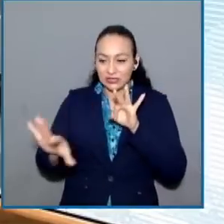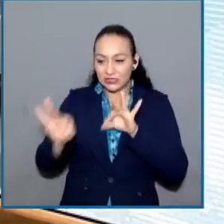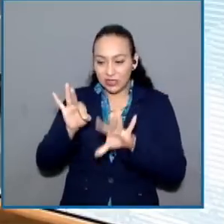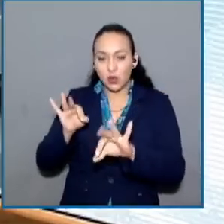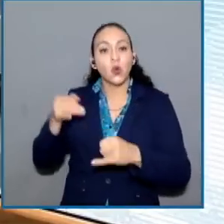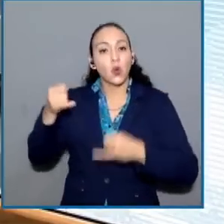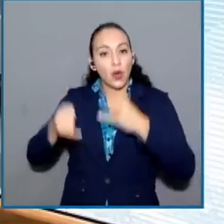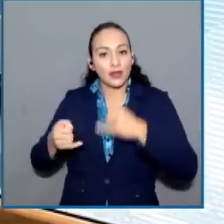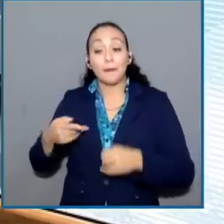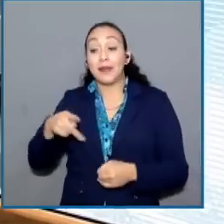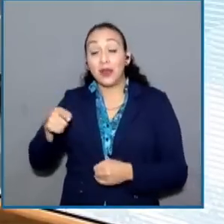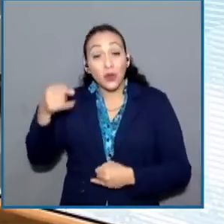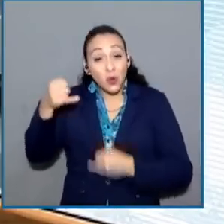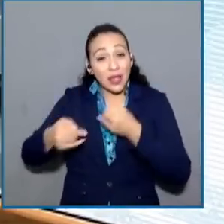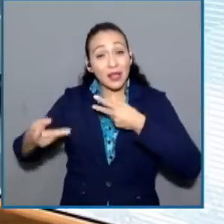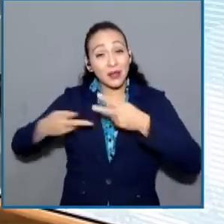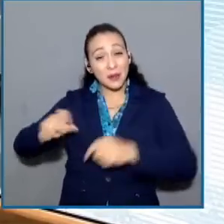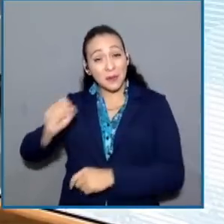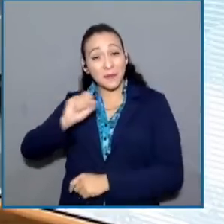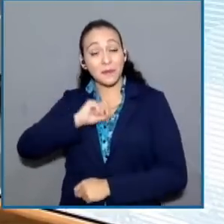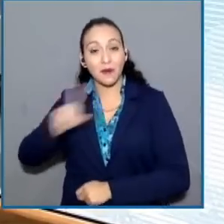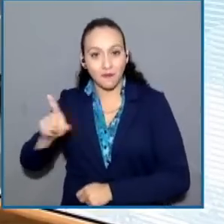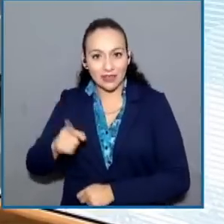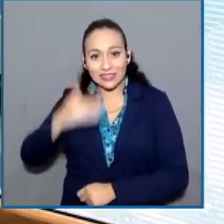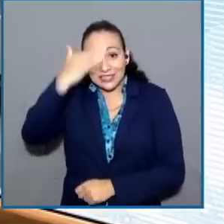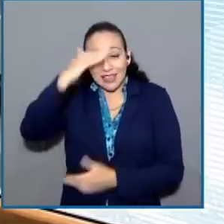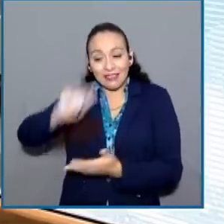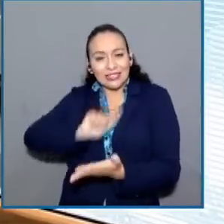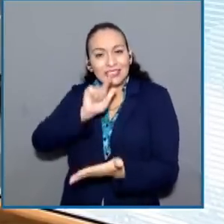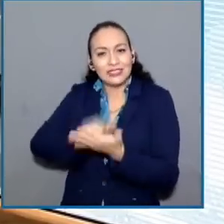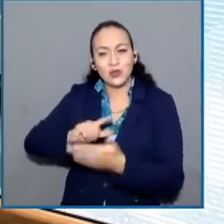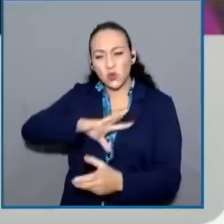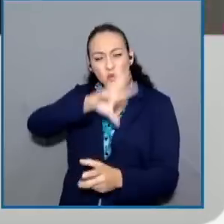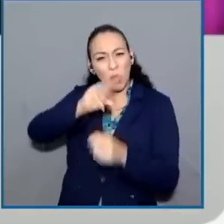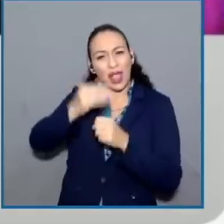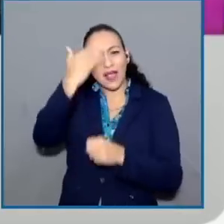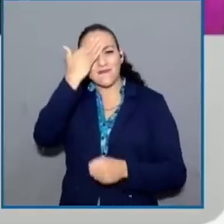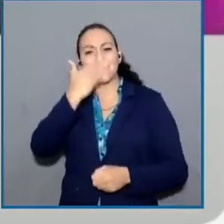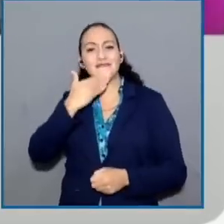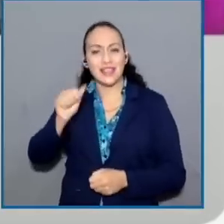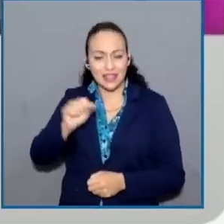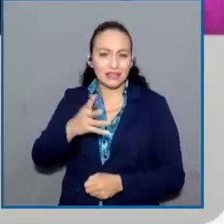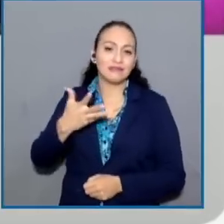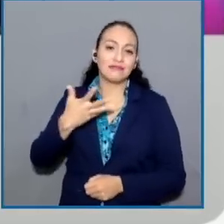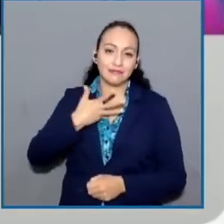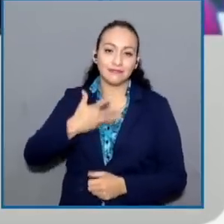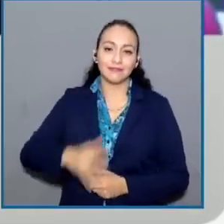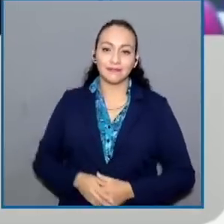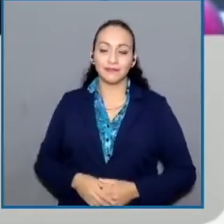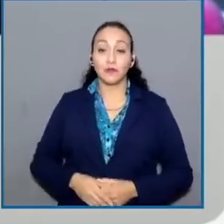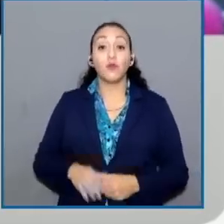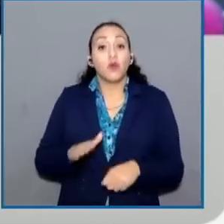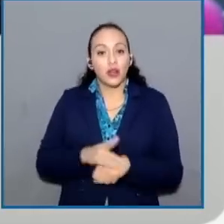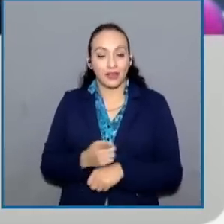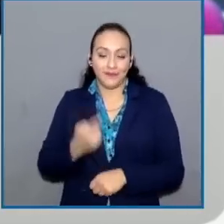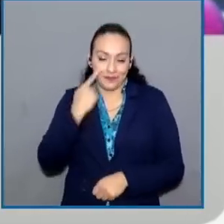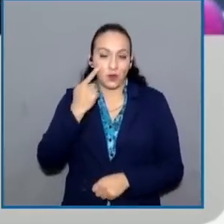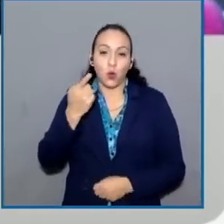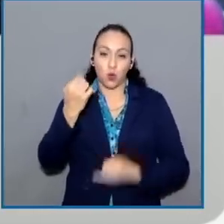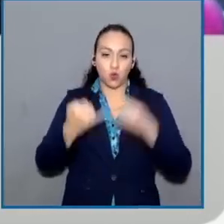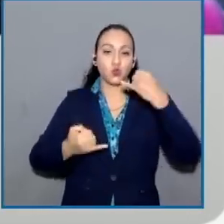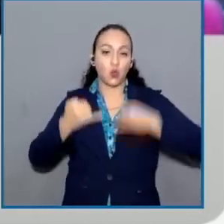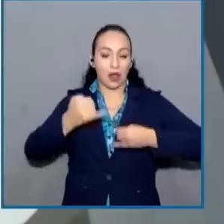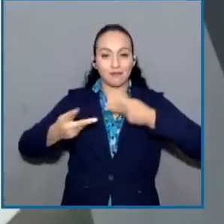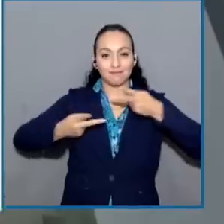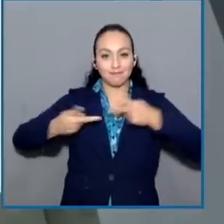garantizar la excelencia en el ejercicio de impartición de justicia, revelaron expertos. Ello durante un encuentro jurídico